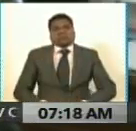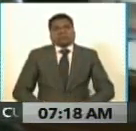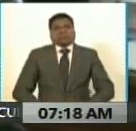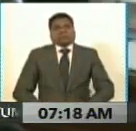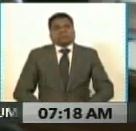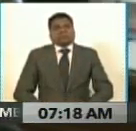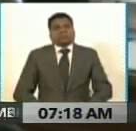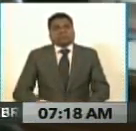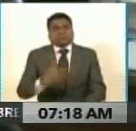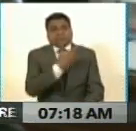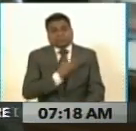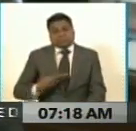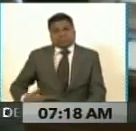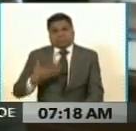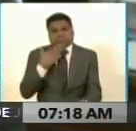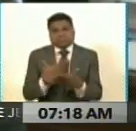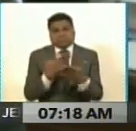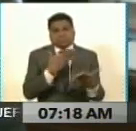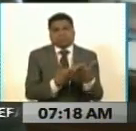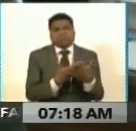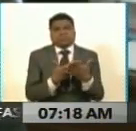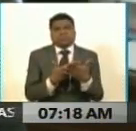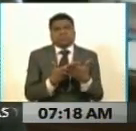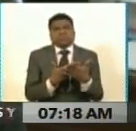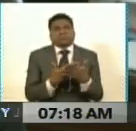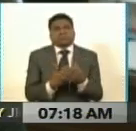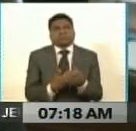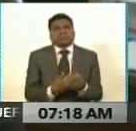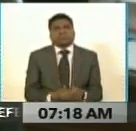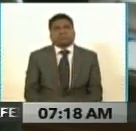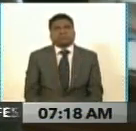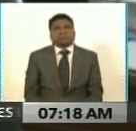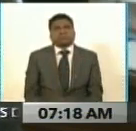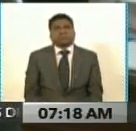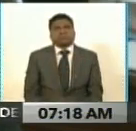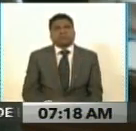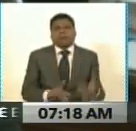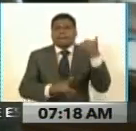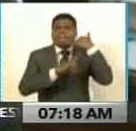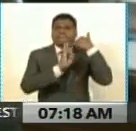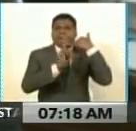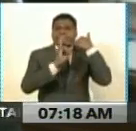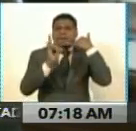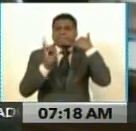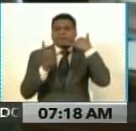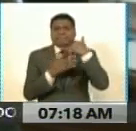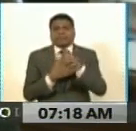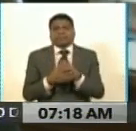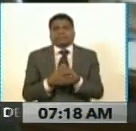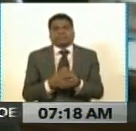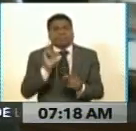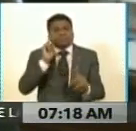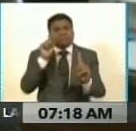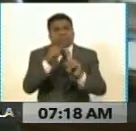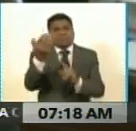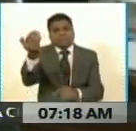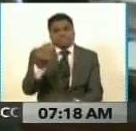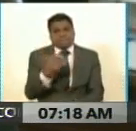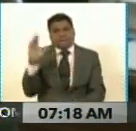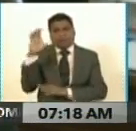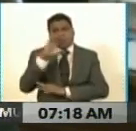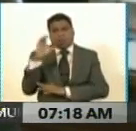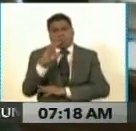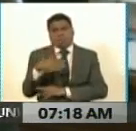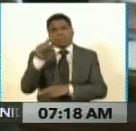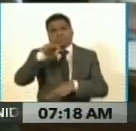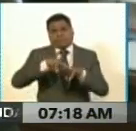pedido Usted lo ha podido anotar ha llamada telefónica con el objeto de que venga Colombia mesa